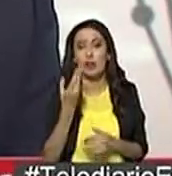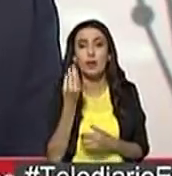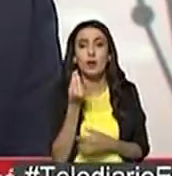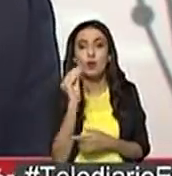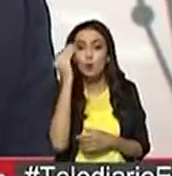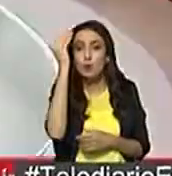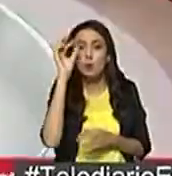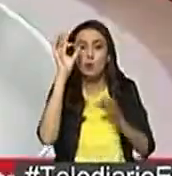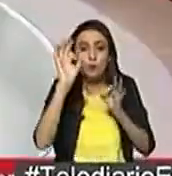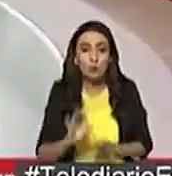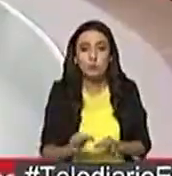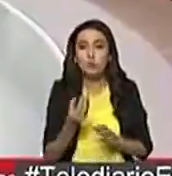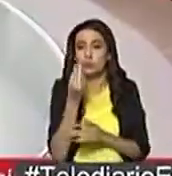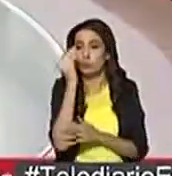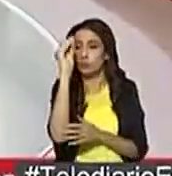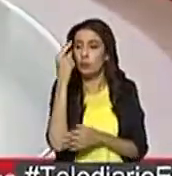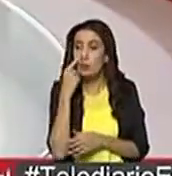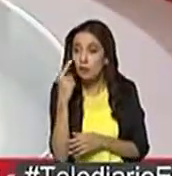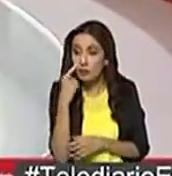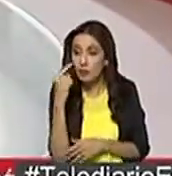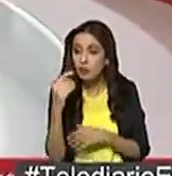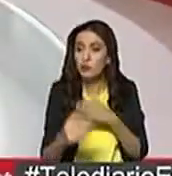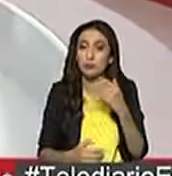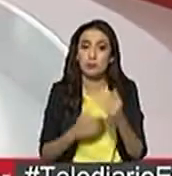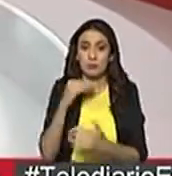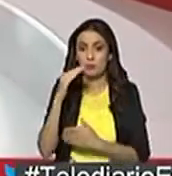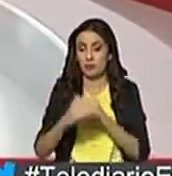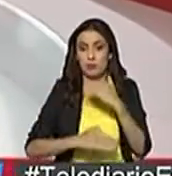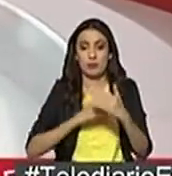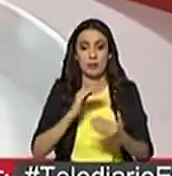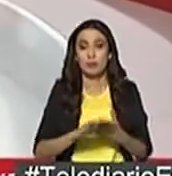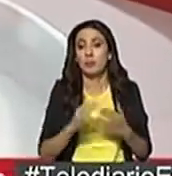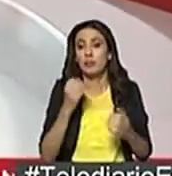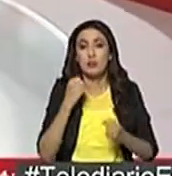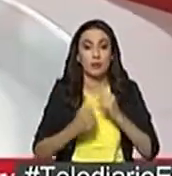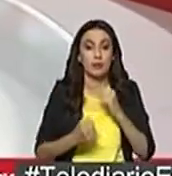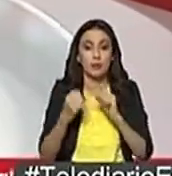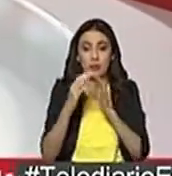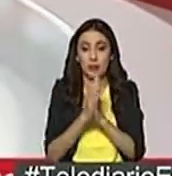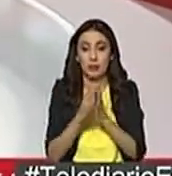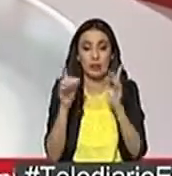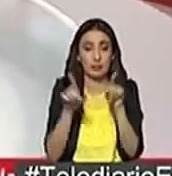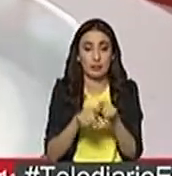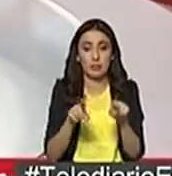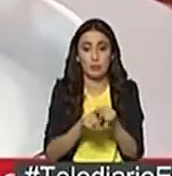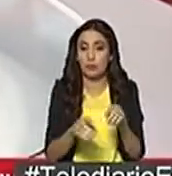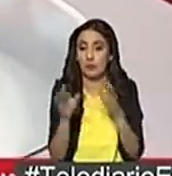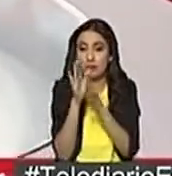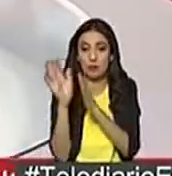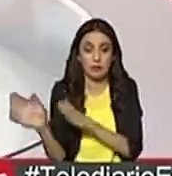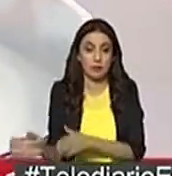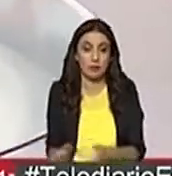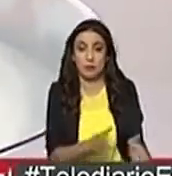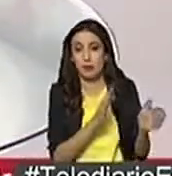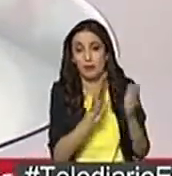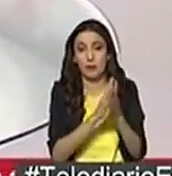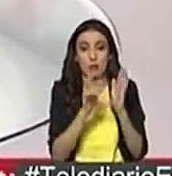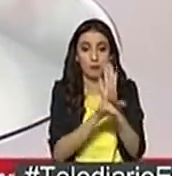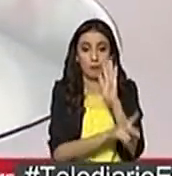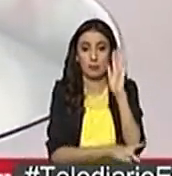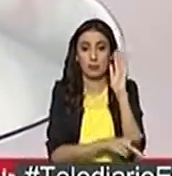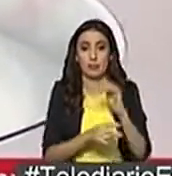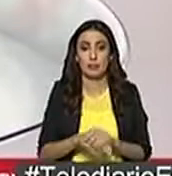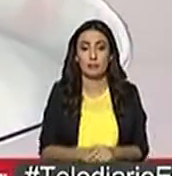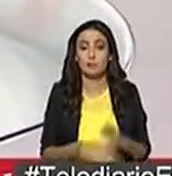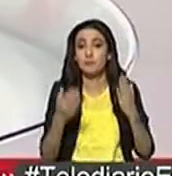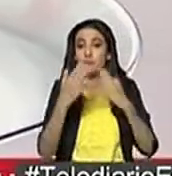el examen en el colegio o en la universidad y calienta la materia 30 minutos. Así de irresponsable se portó el Parlamento. Bueno, y